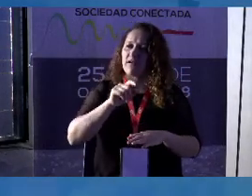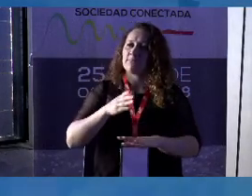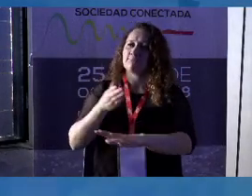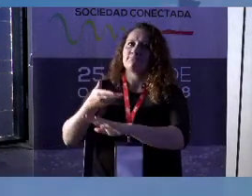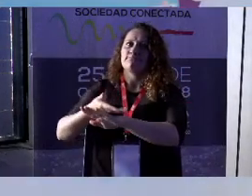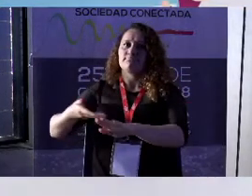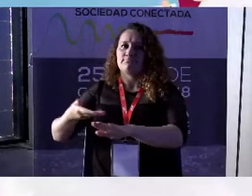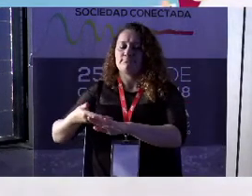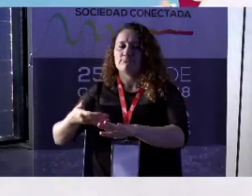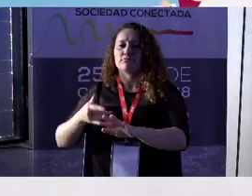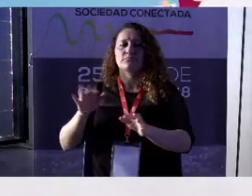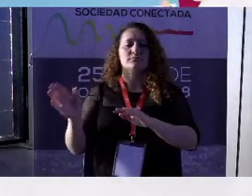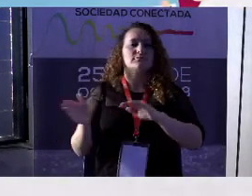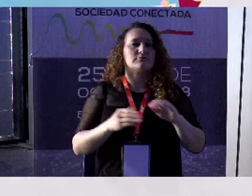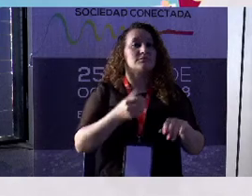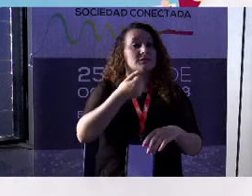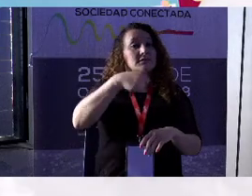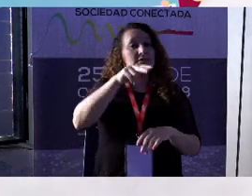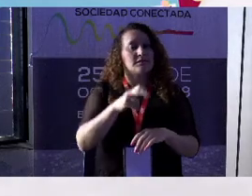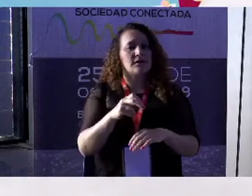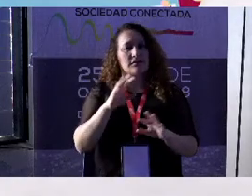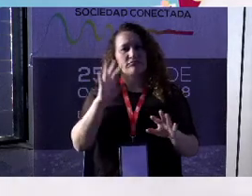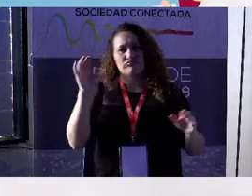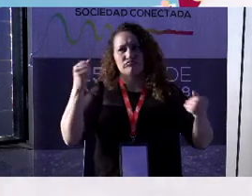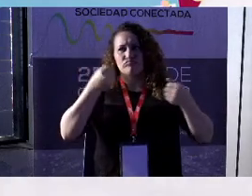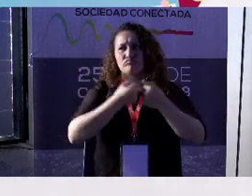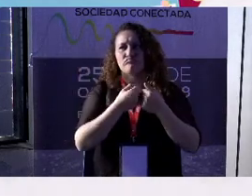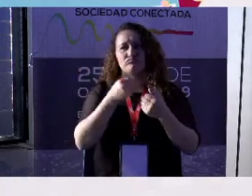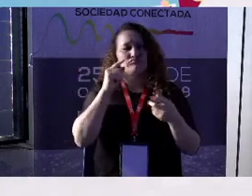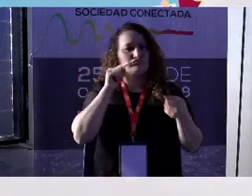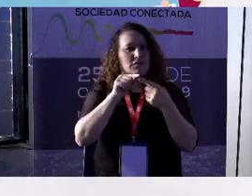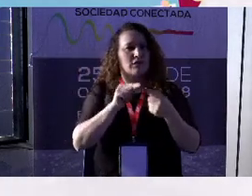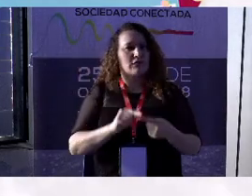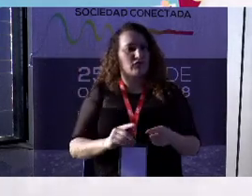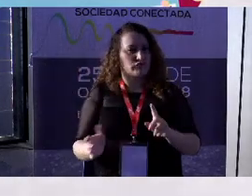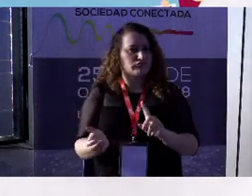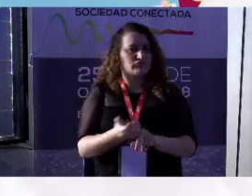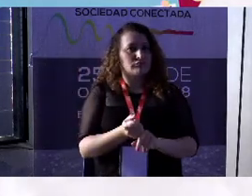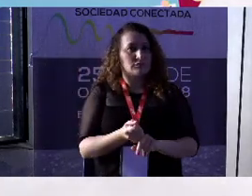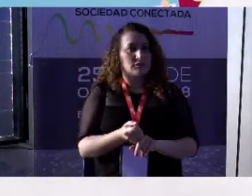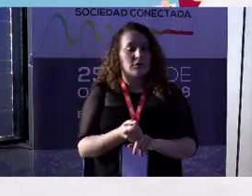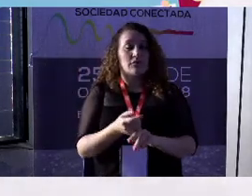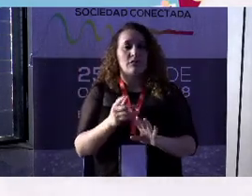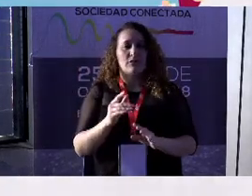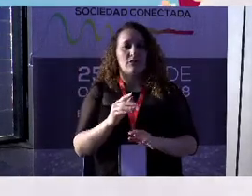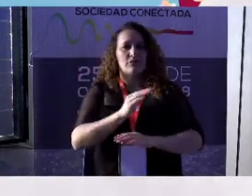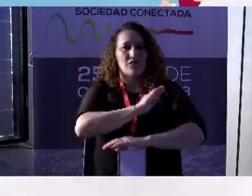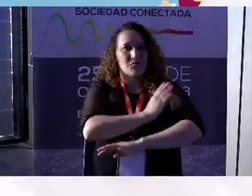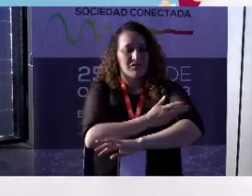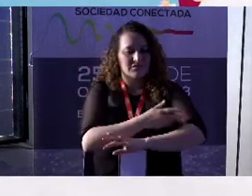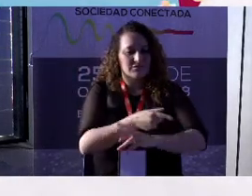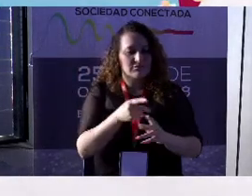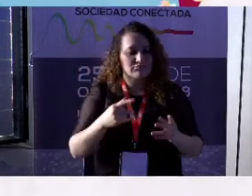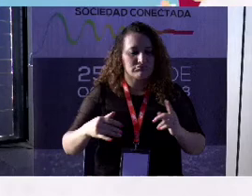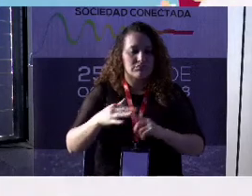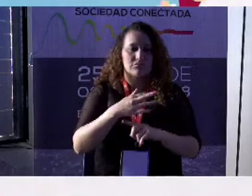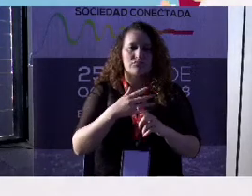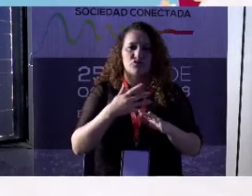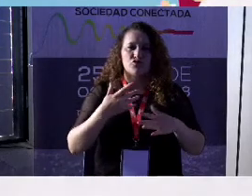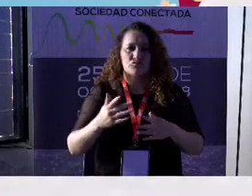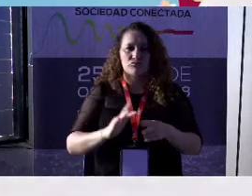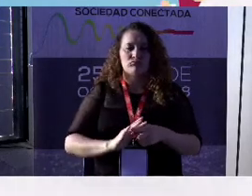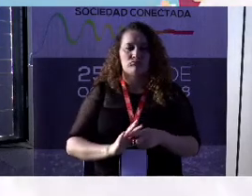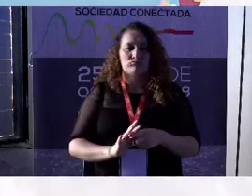17 Alianza para el logro de los objetivos fortalecer los medios de implementación Y revitalizar